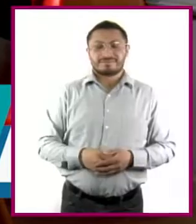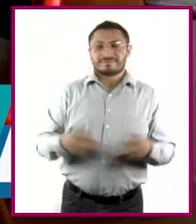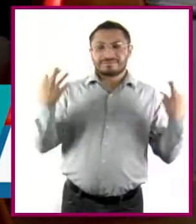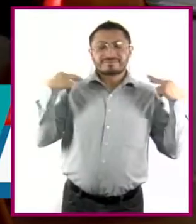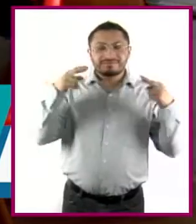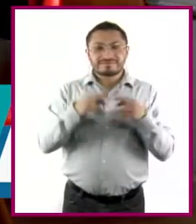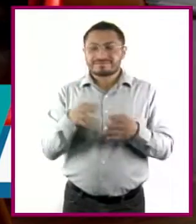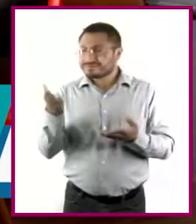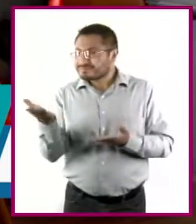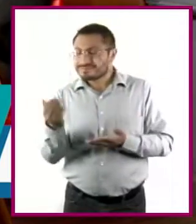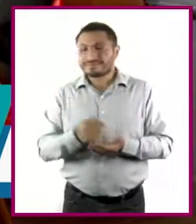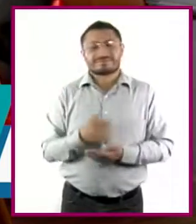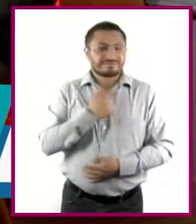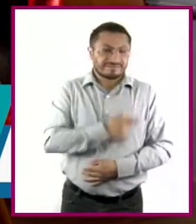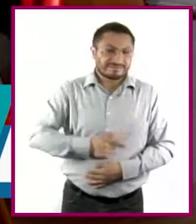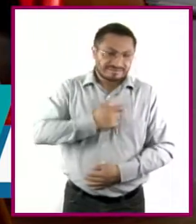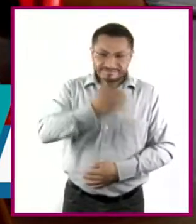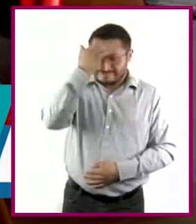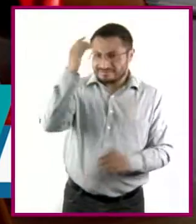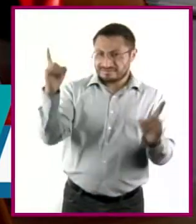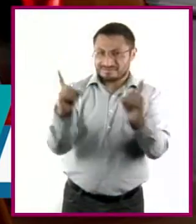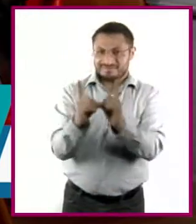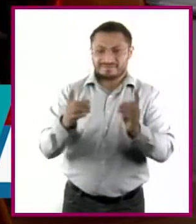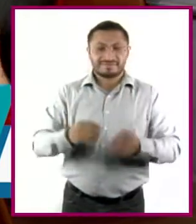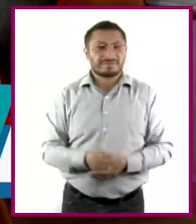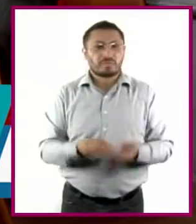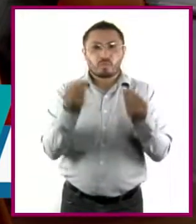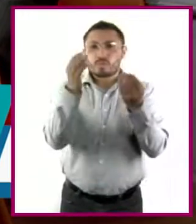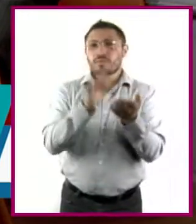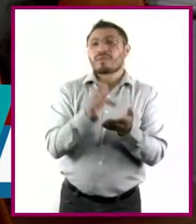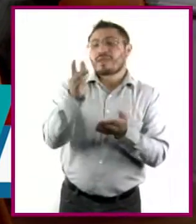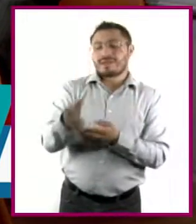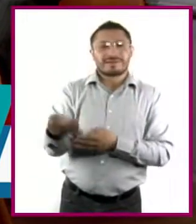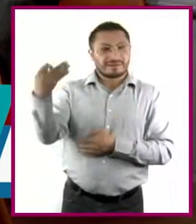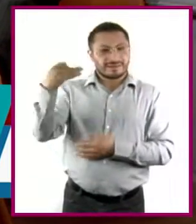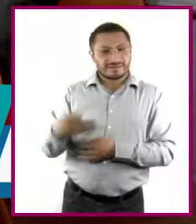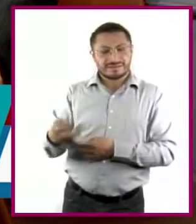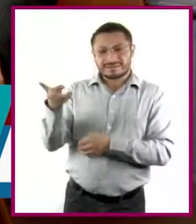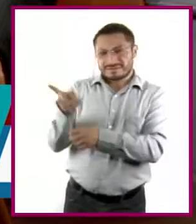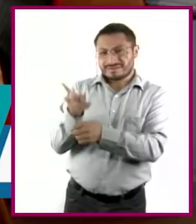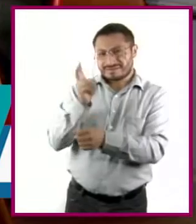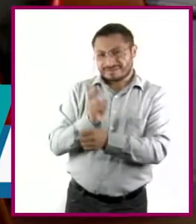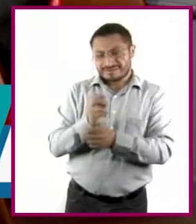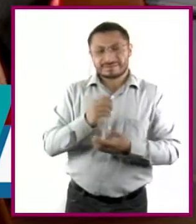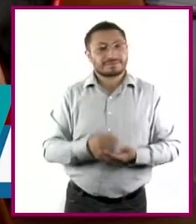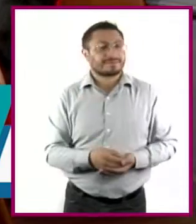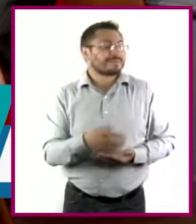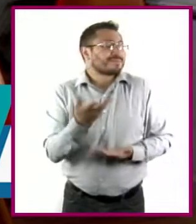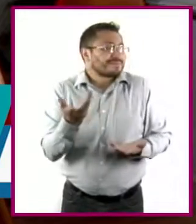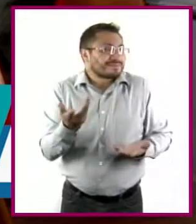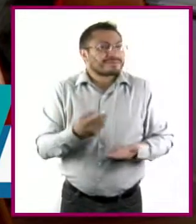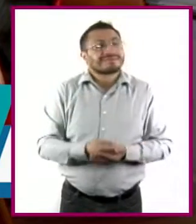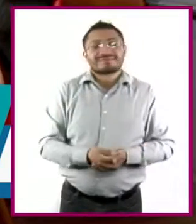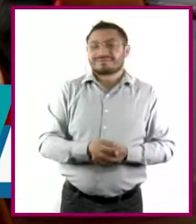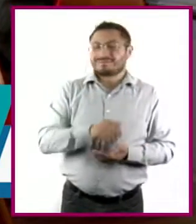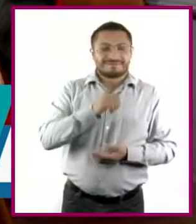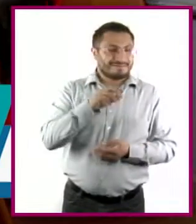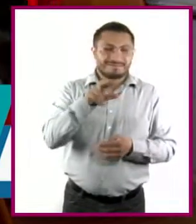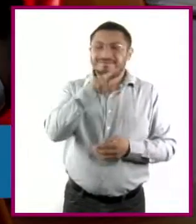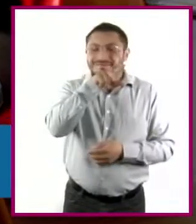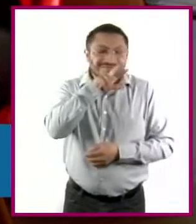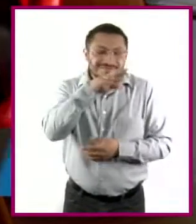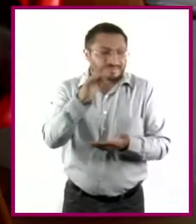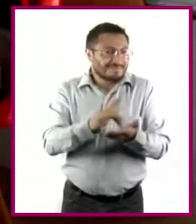Maestro Reyes, es un gusto conocerlo. Muchas gracias por aceptar nuestra invitación. No, hombre, nada que